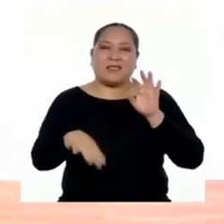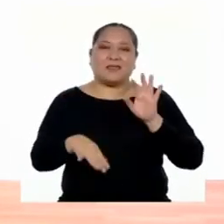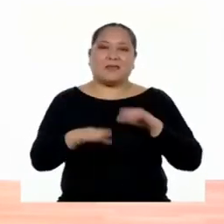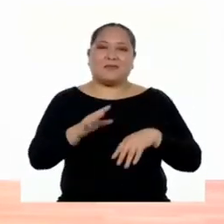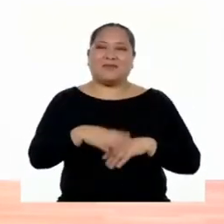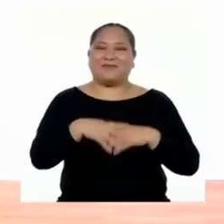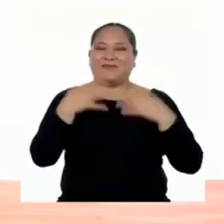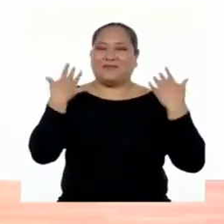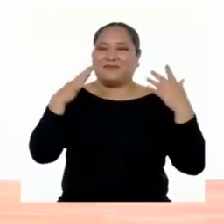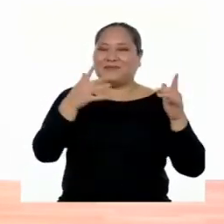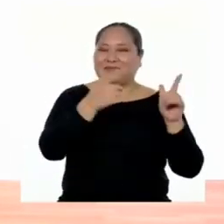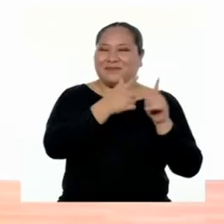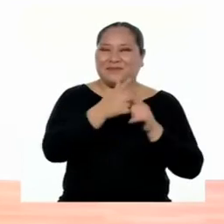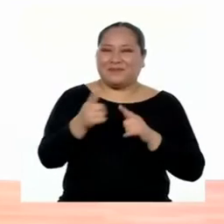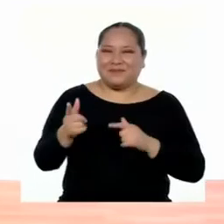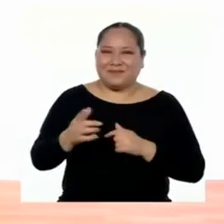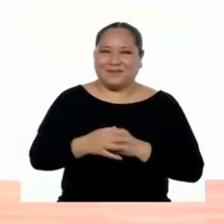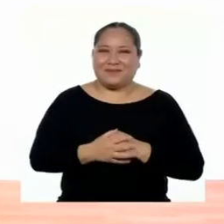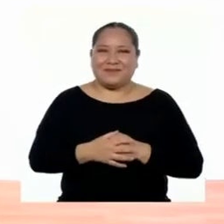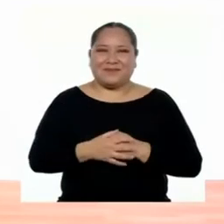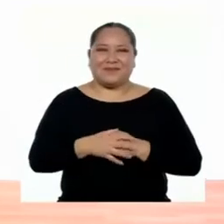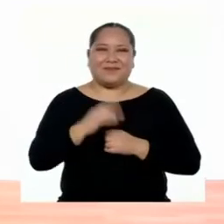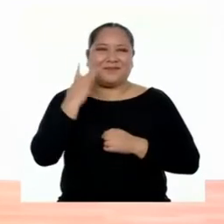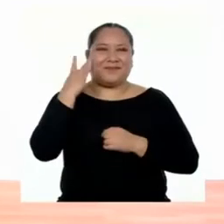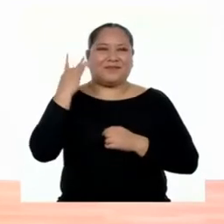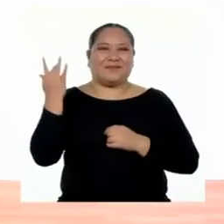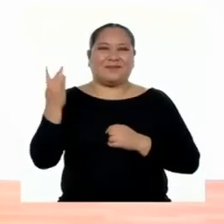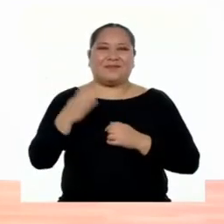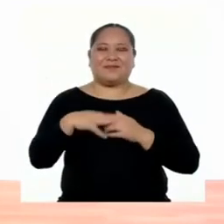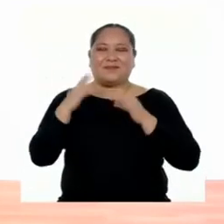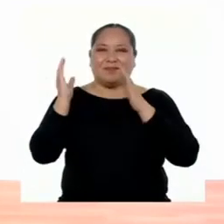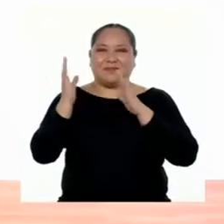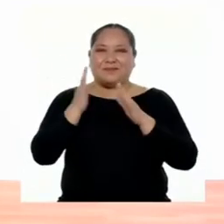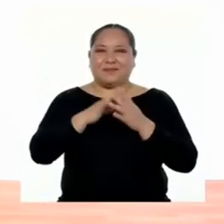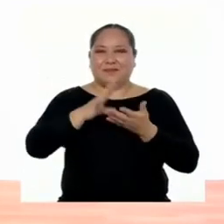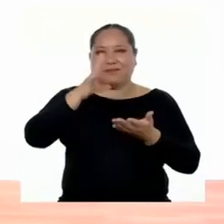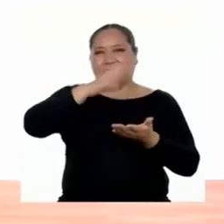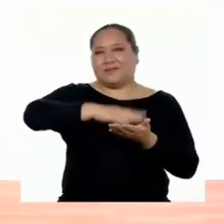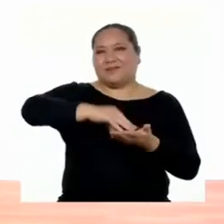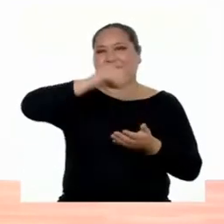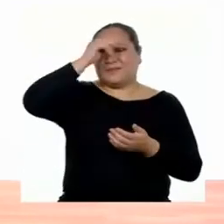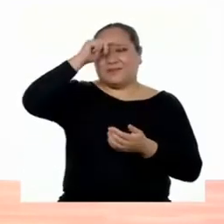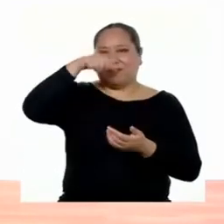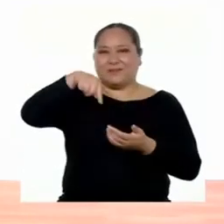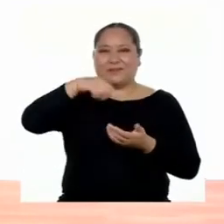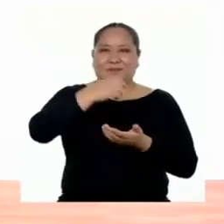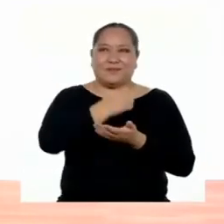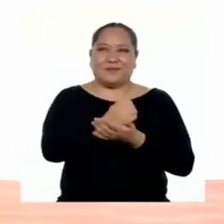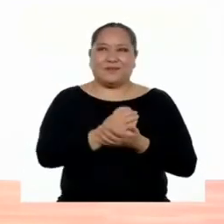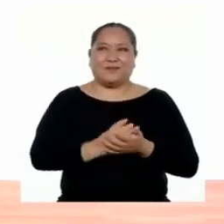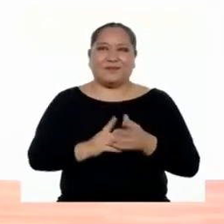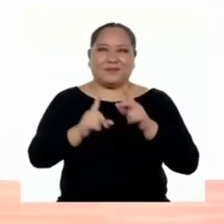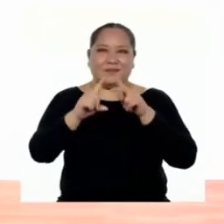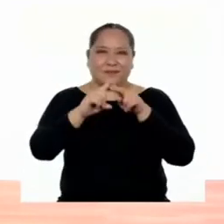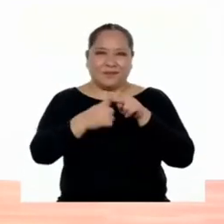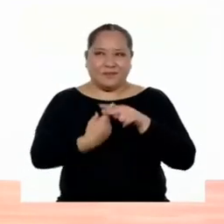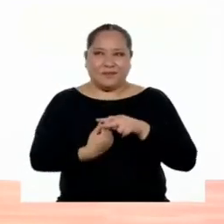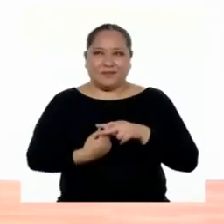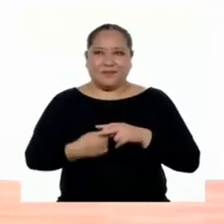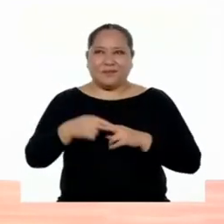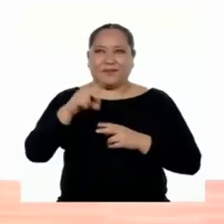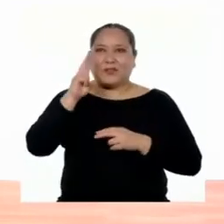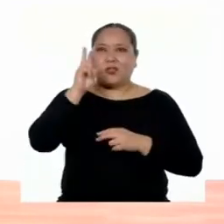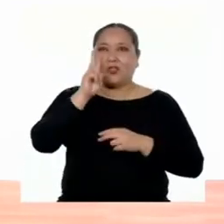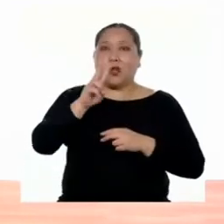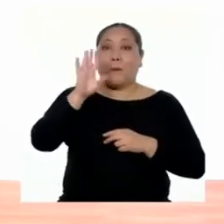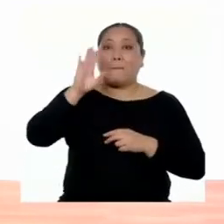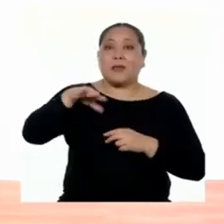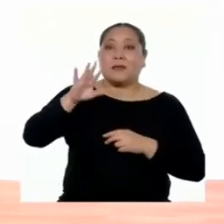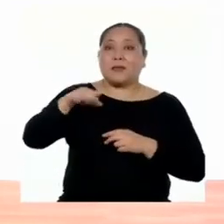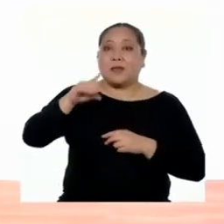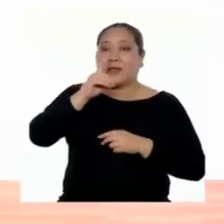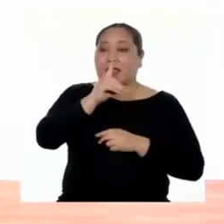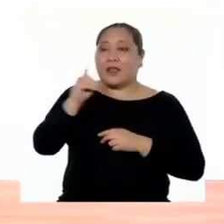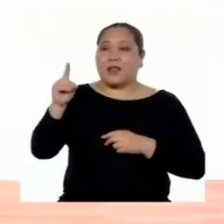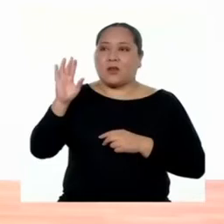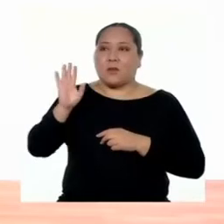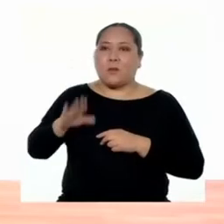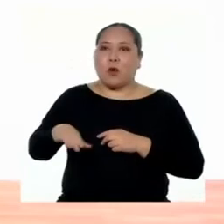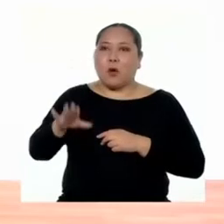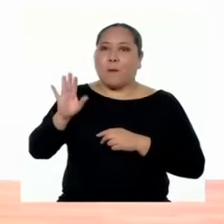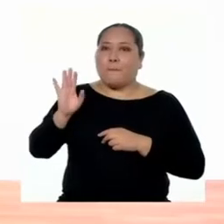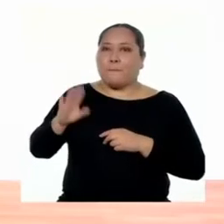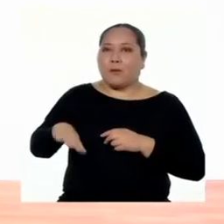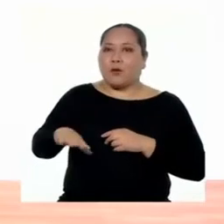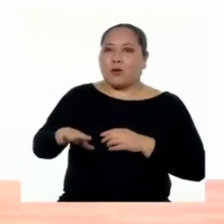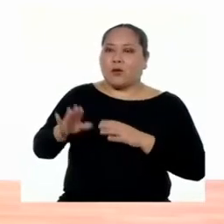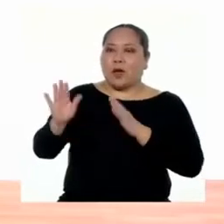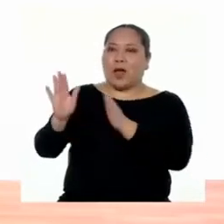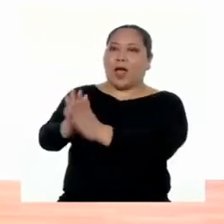¡Listo! Tenemos todos los sonidos, ahora sí, preparados para aprender la secuencia. Comenzamos. Dos pisadas con el pie derecho. ¡Bum!